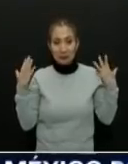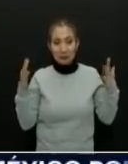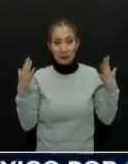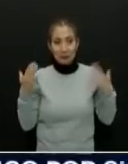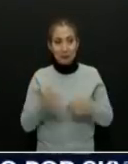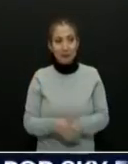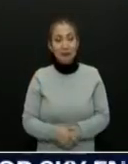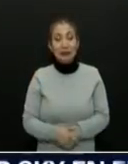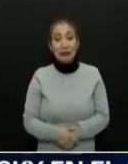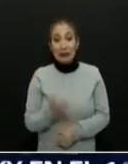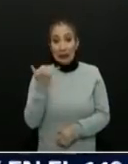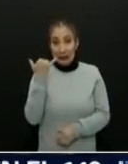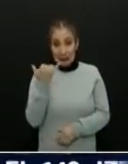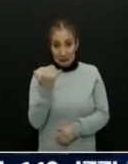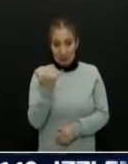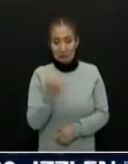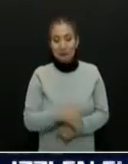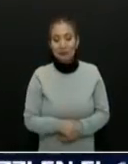Y